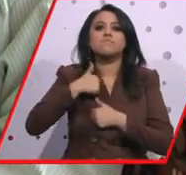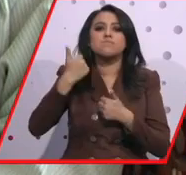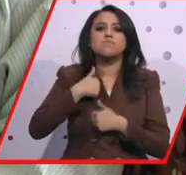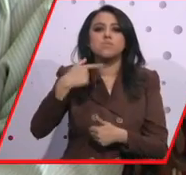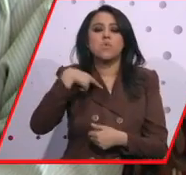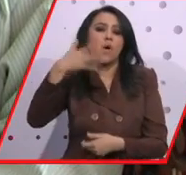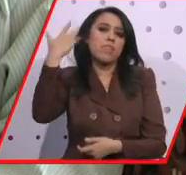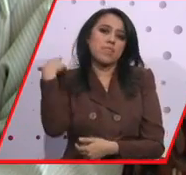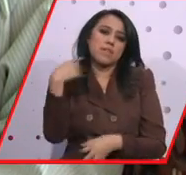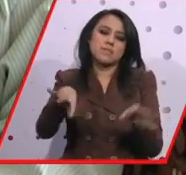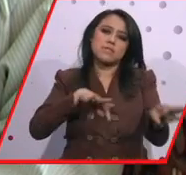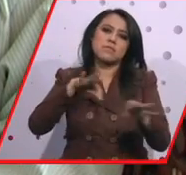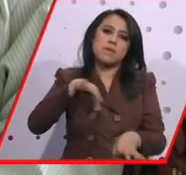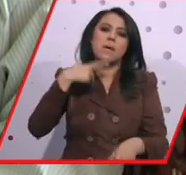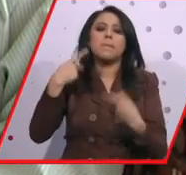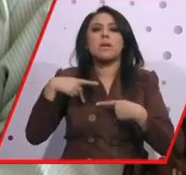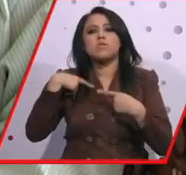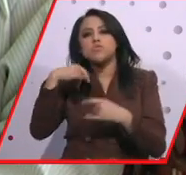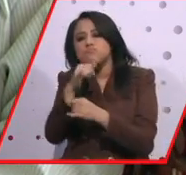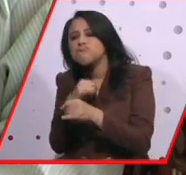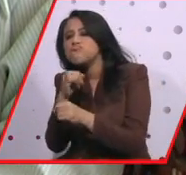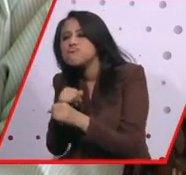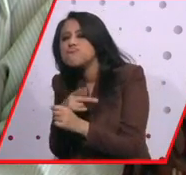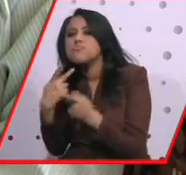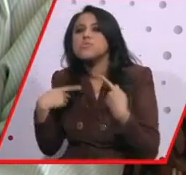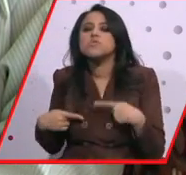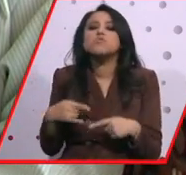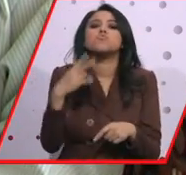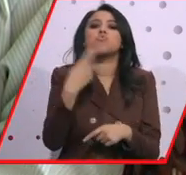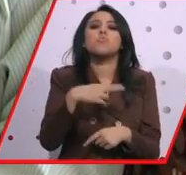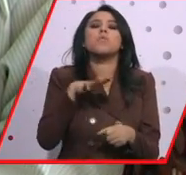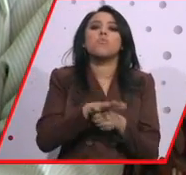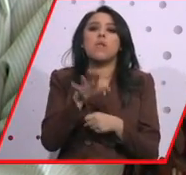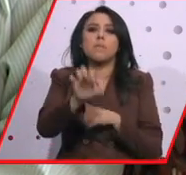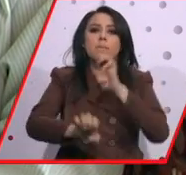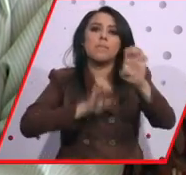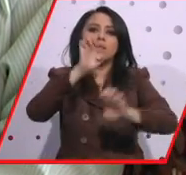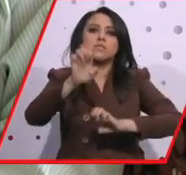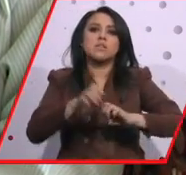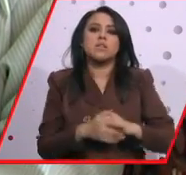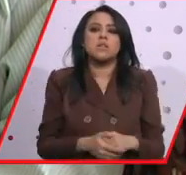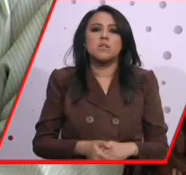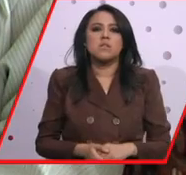hacía? Detener y investigar personas. ¿Cómo se llama la empresa donde usted trabaja?